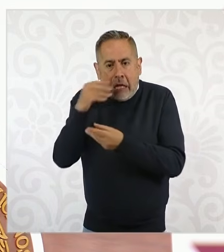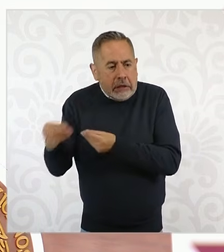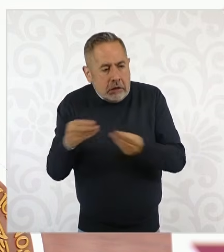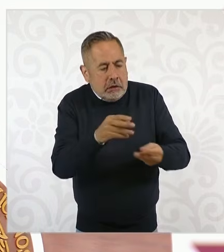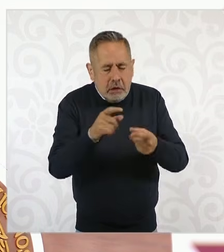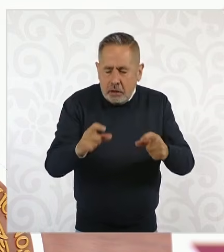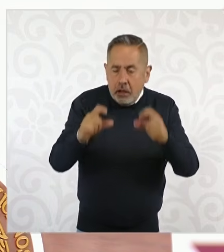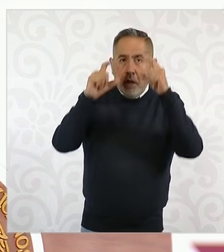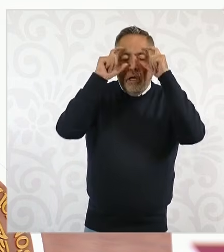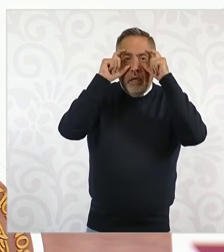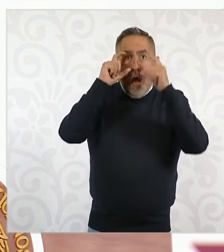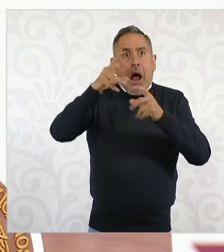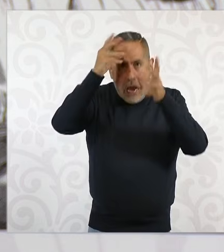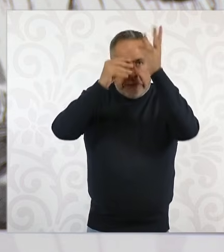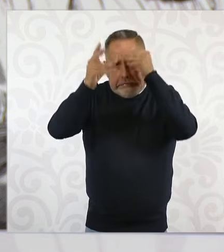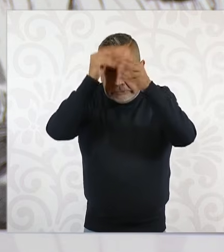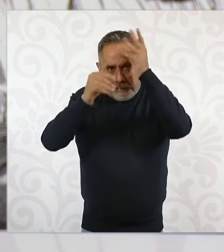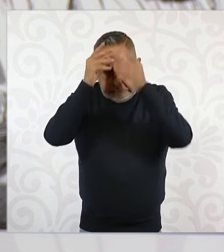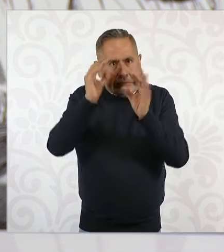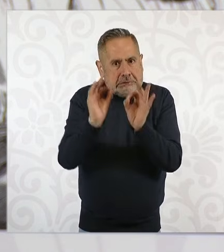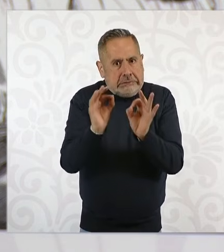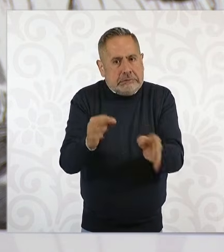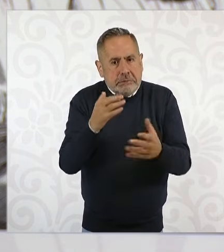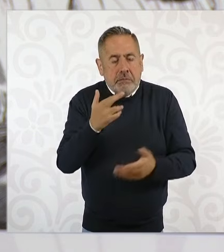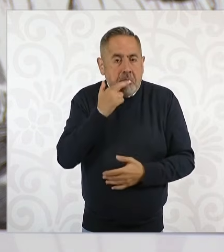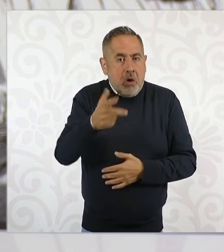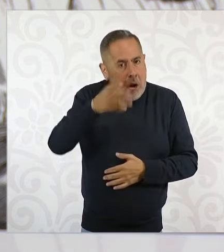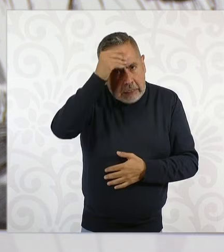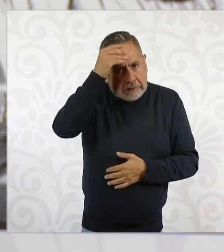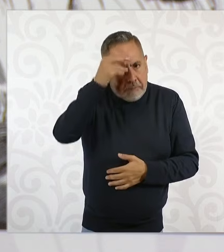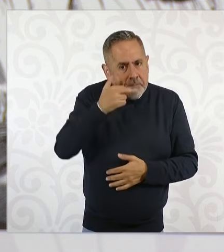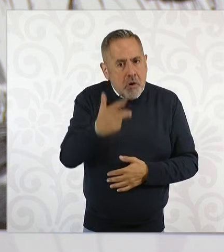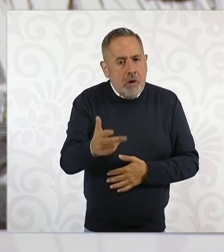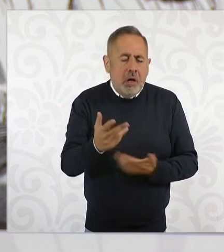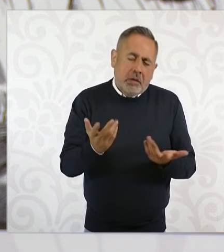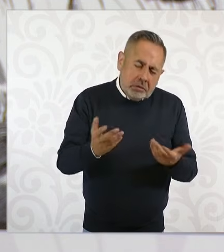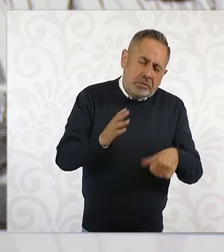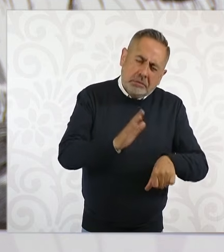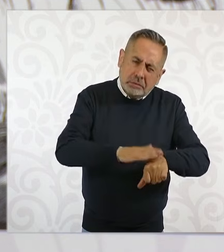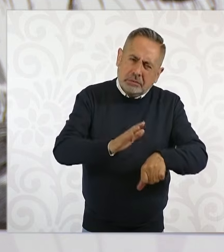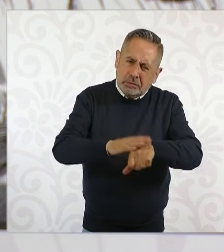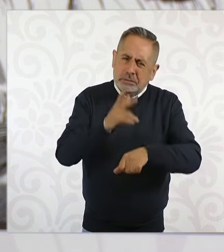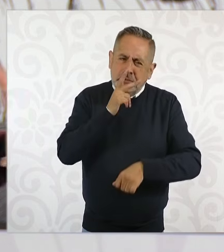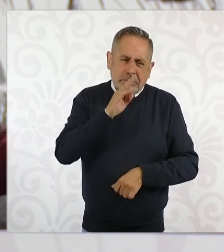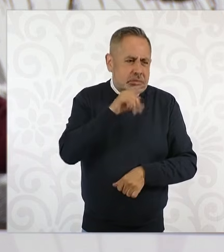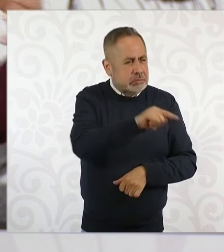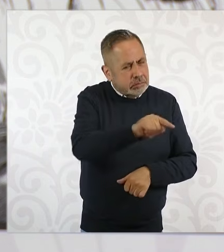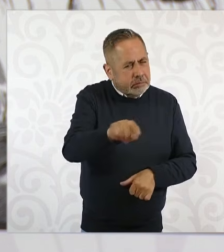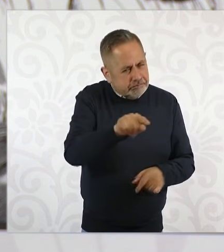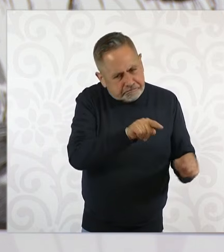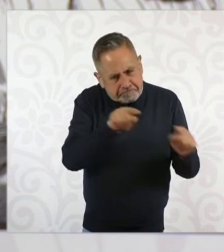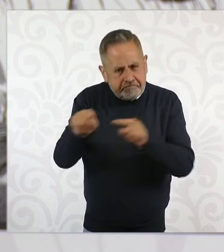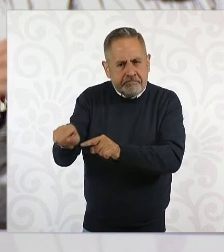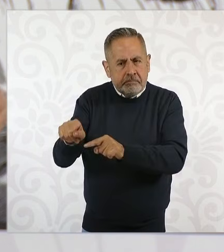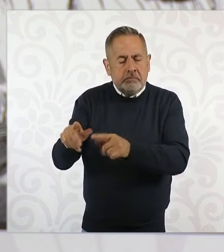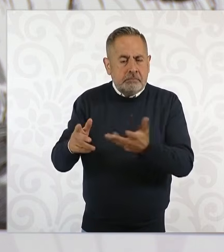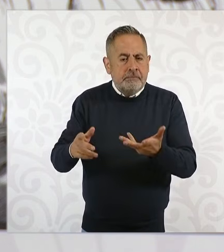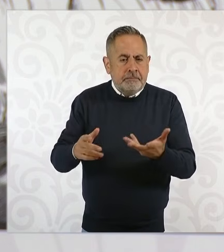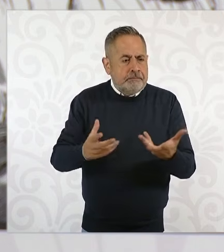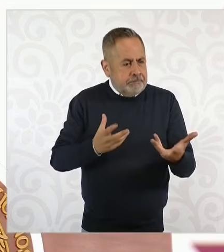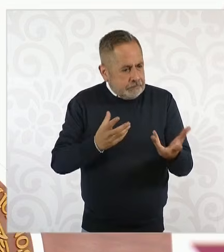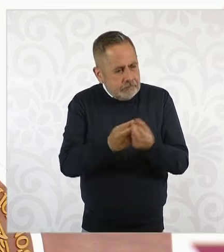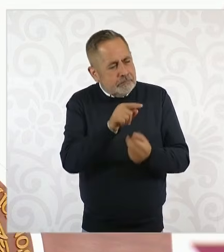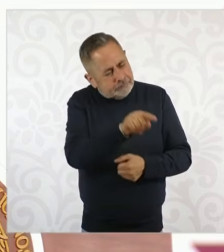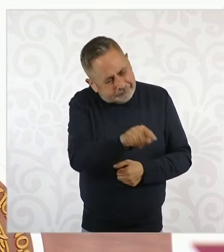aprender y recibir una mejor instrucción. Entonces, esta parte de unir